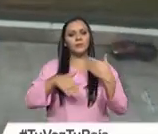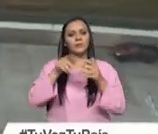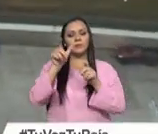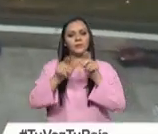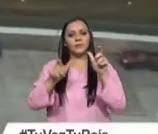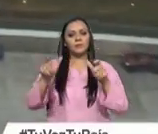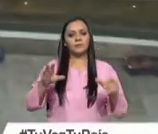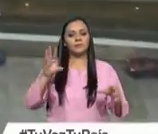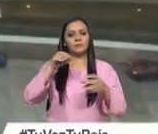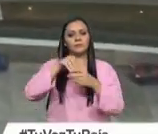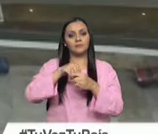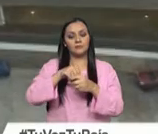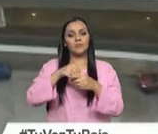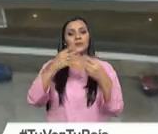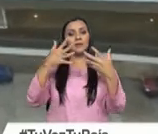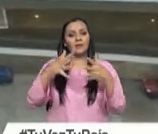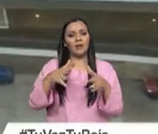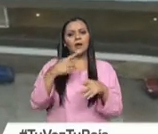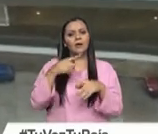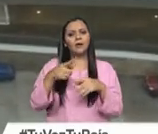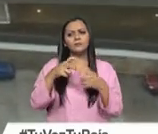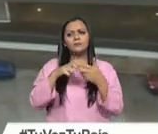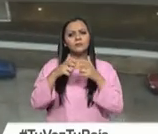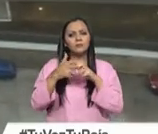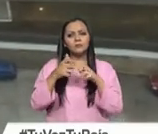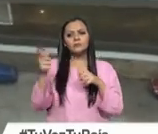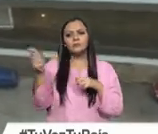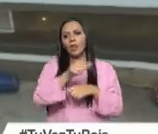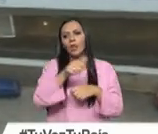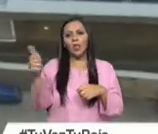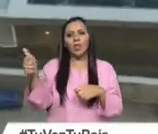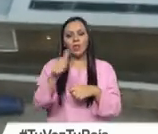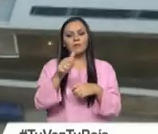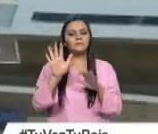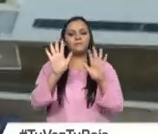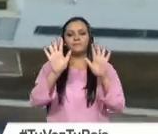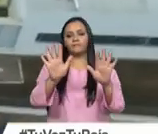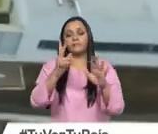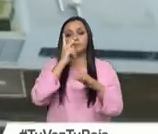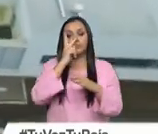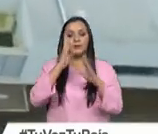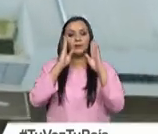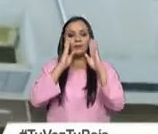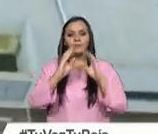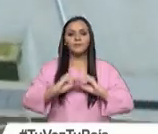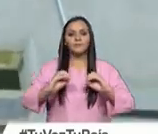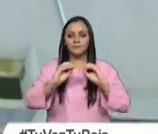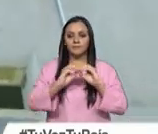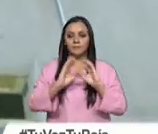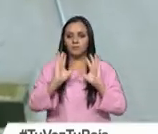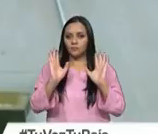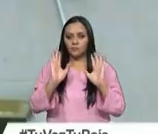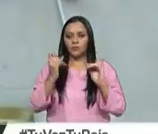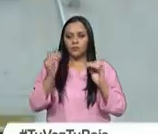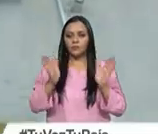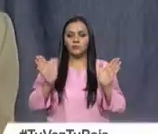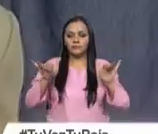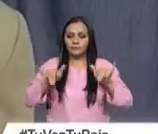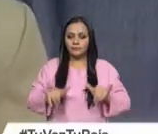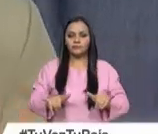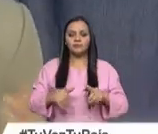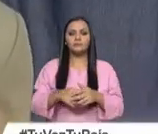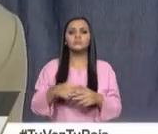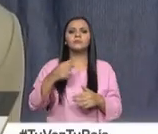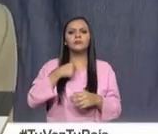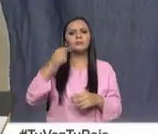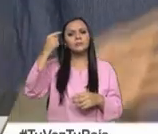esa localidad, quienes ya no tendrán que trasladarse hacia otros puntos para ser atendidos. No vamos a